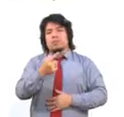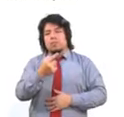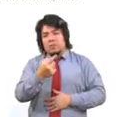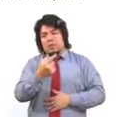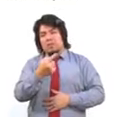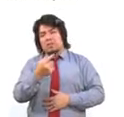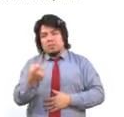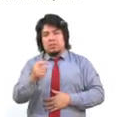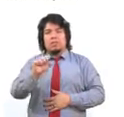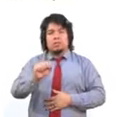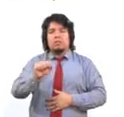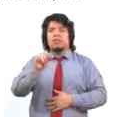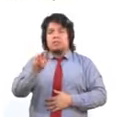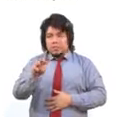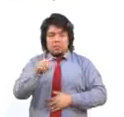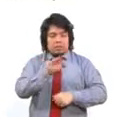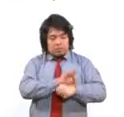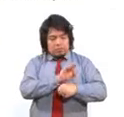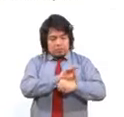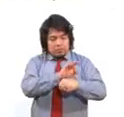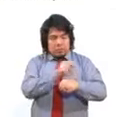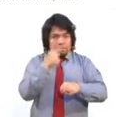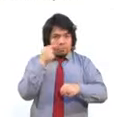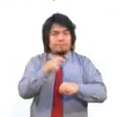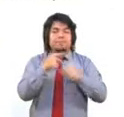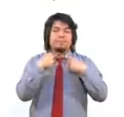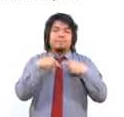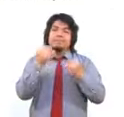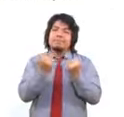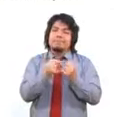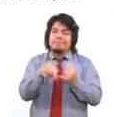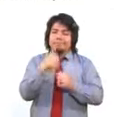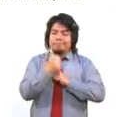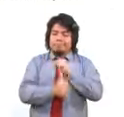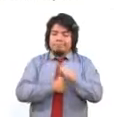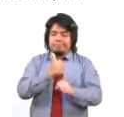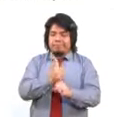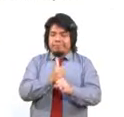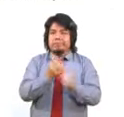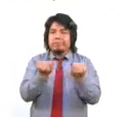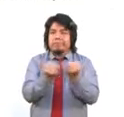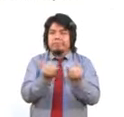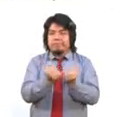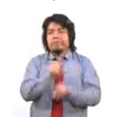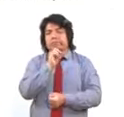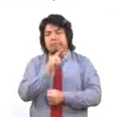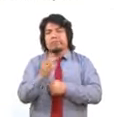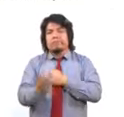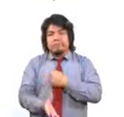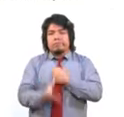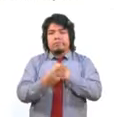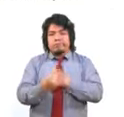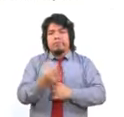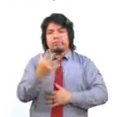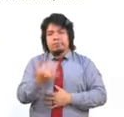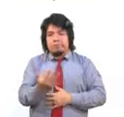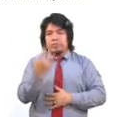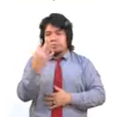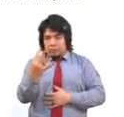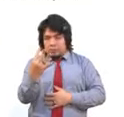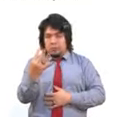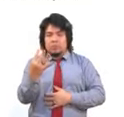medidas de protección y en este año también nos han otorgado 54